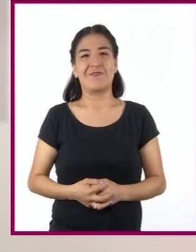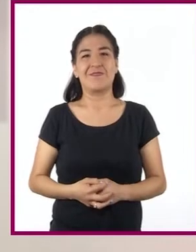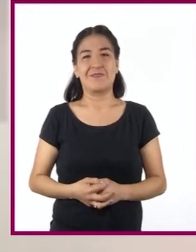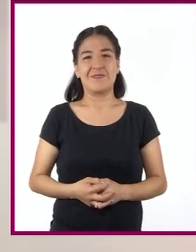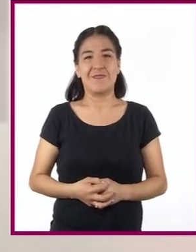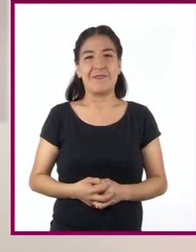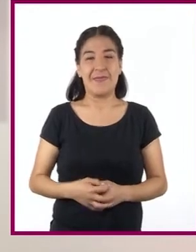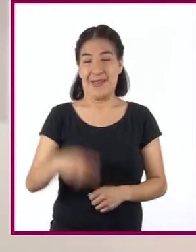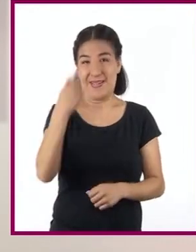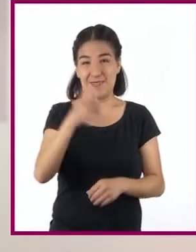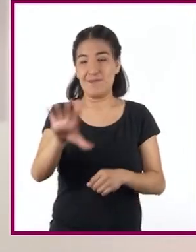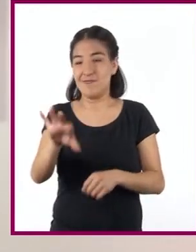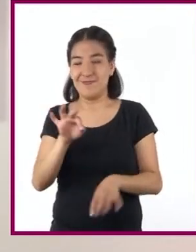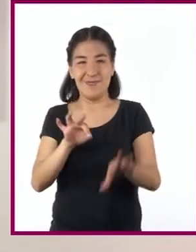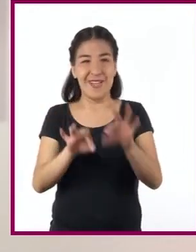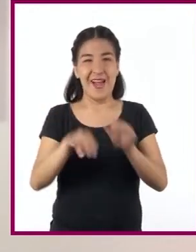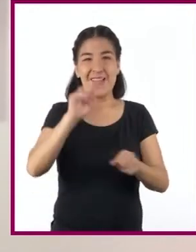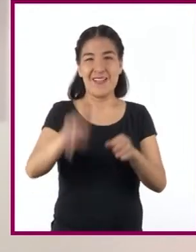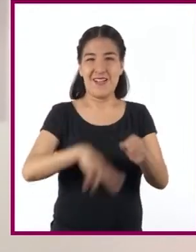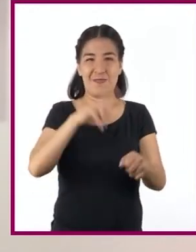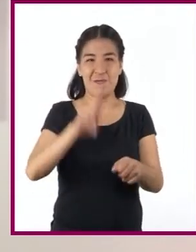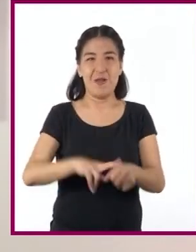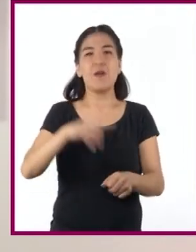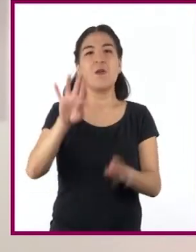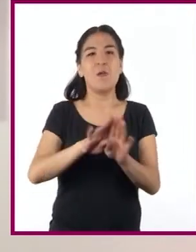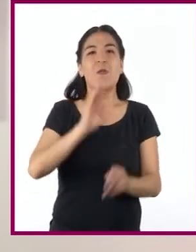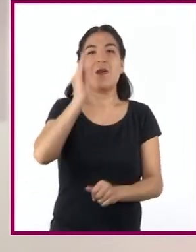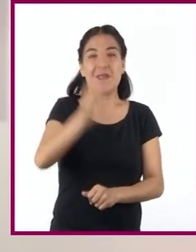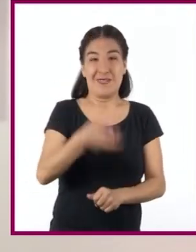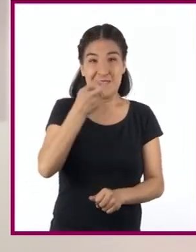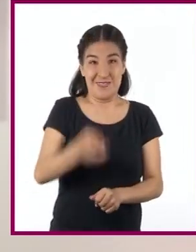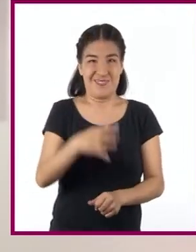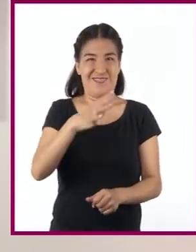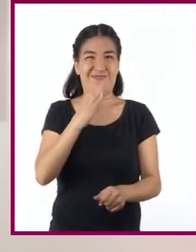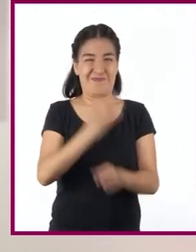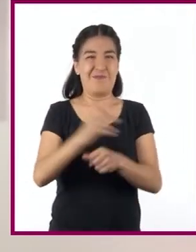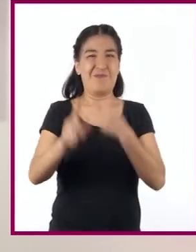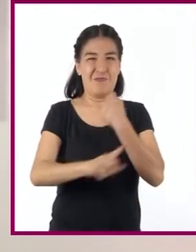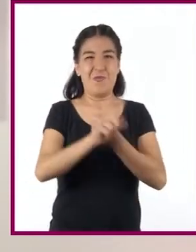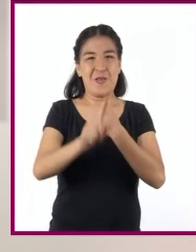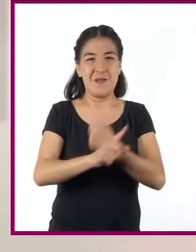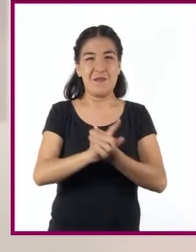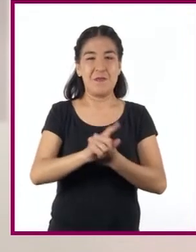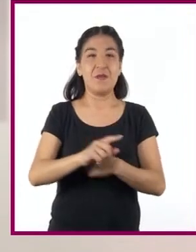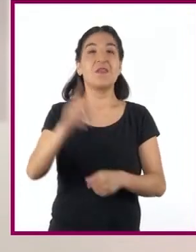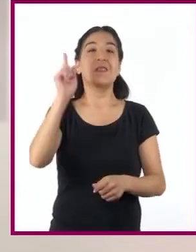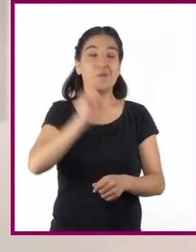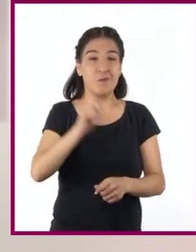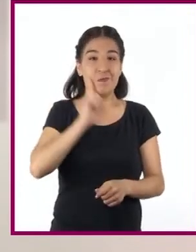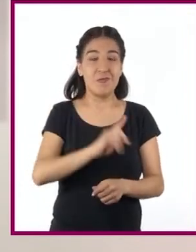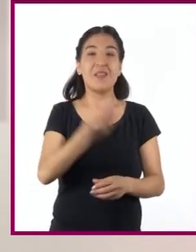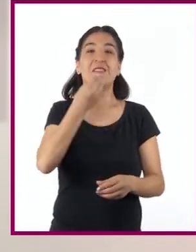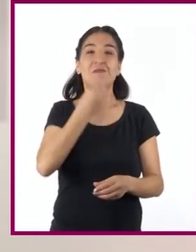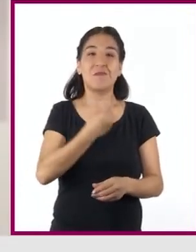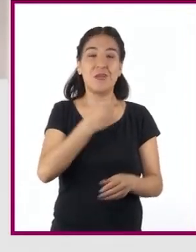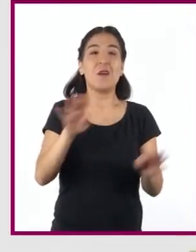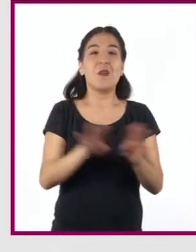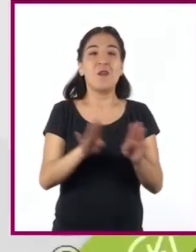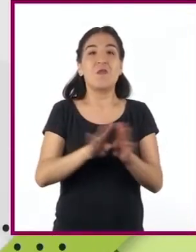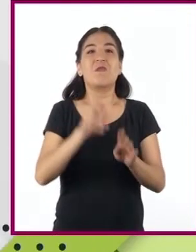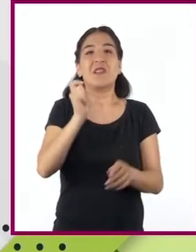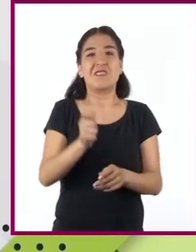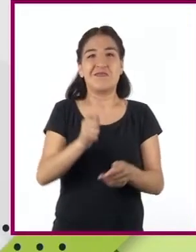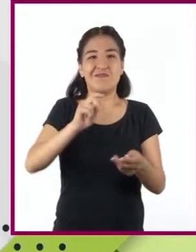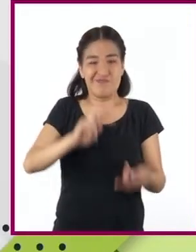La selección natural ha permitido que cuando existe este tipo de situaciones, las hembras empiecen a producir hormonas del